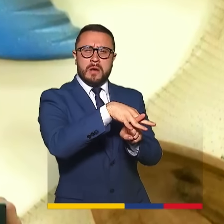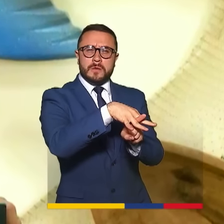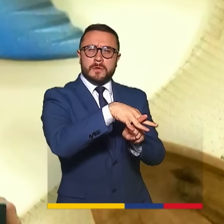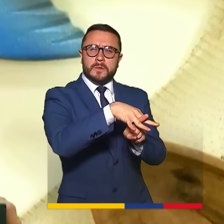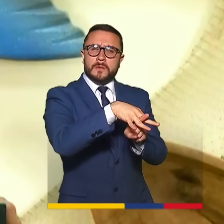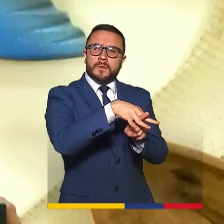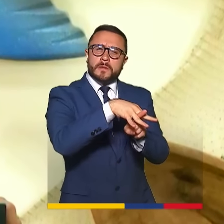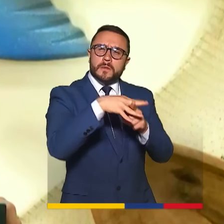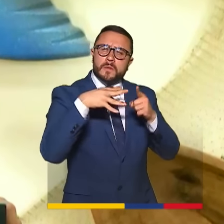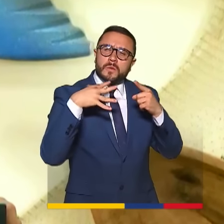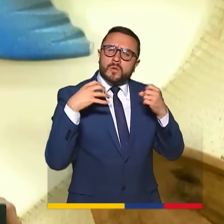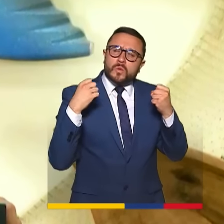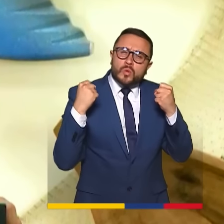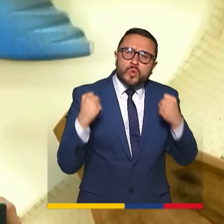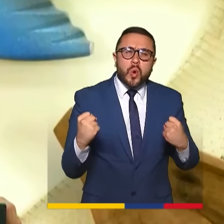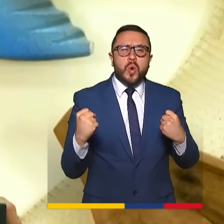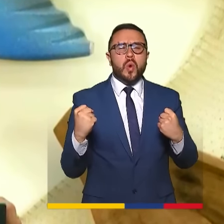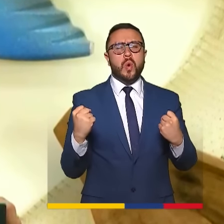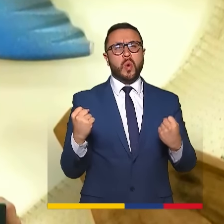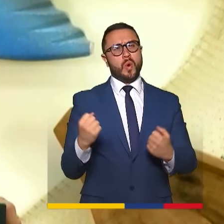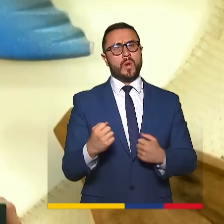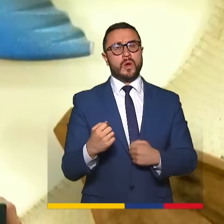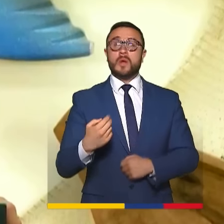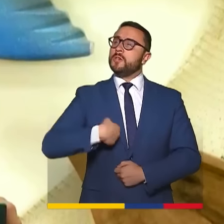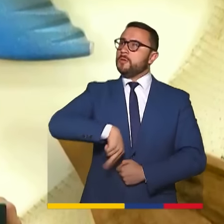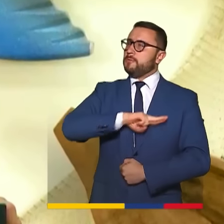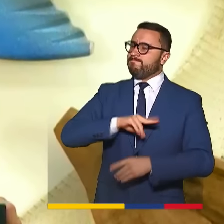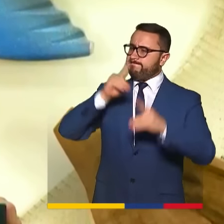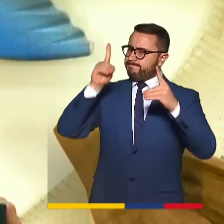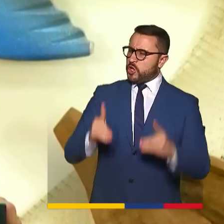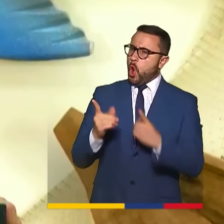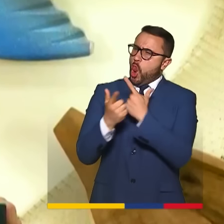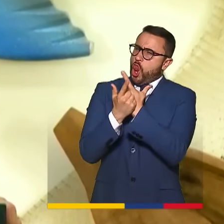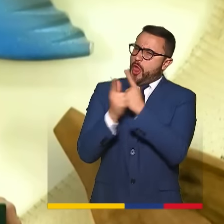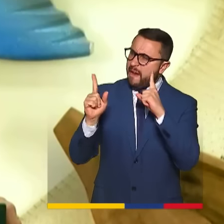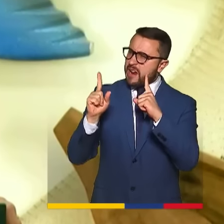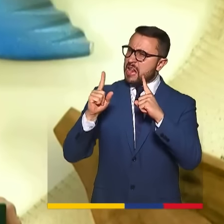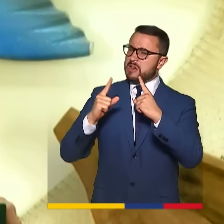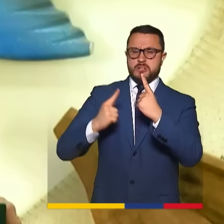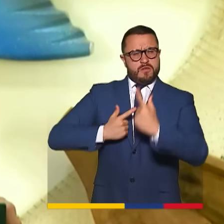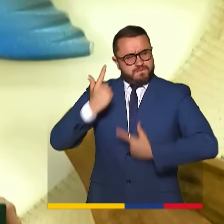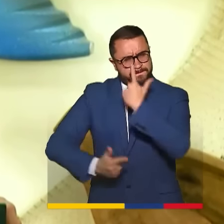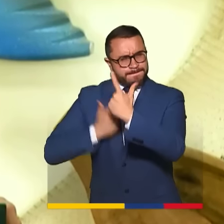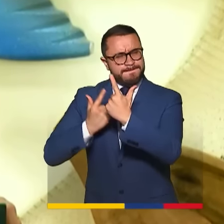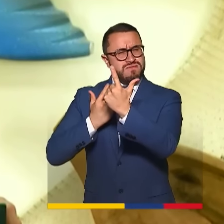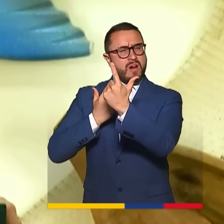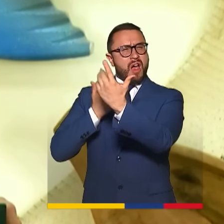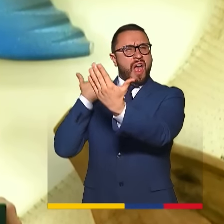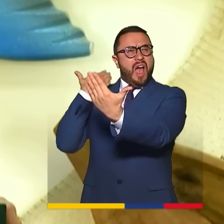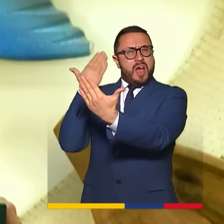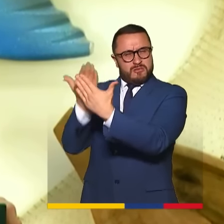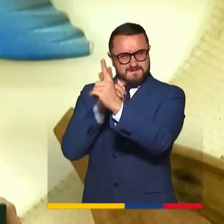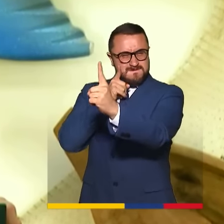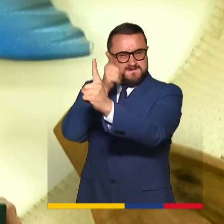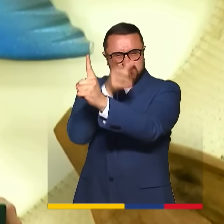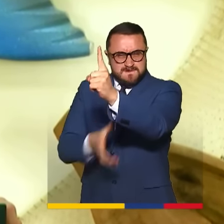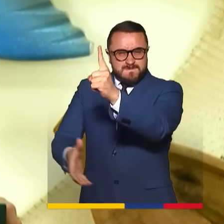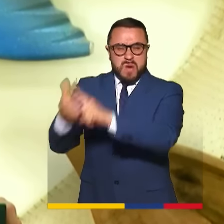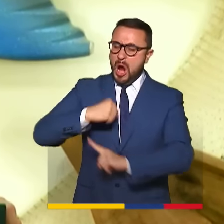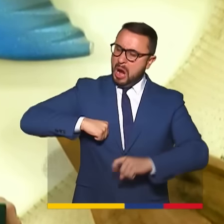y batallar una y otra vez hasta ganar a pesar de las derrotas